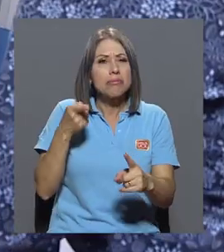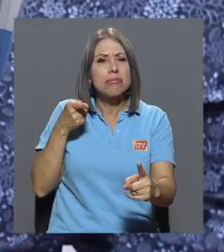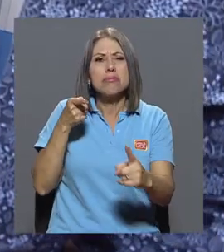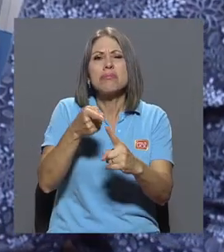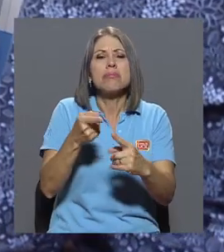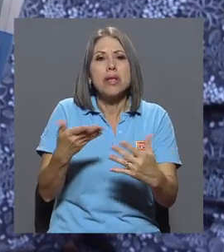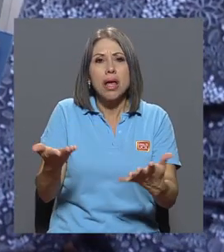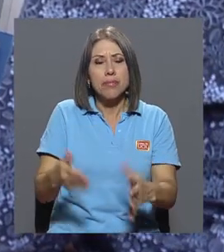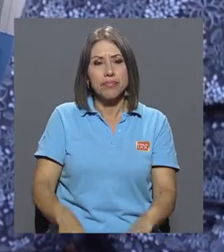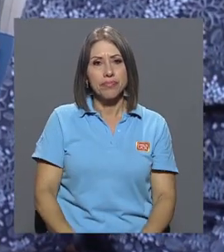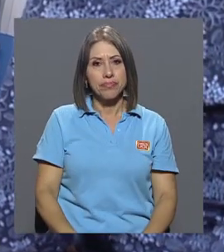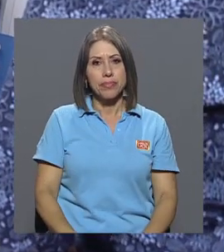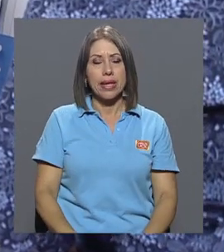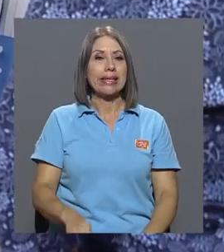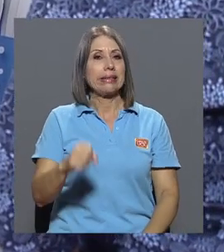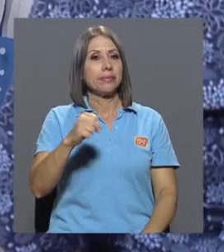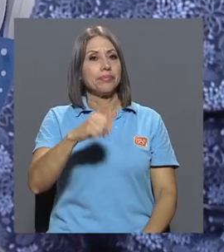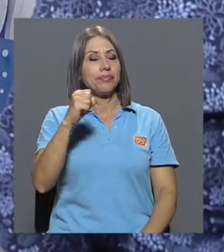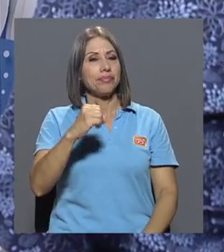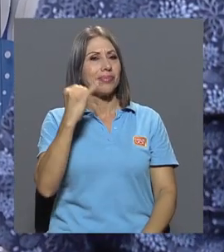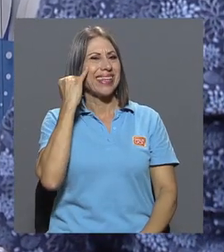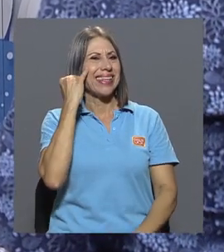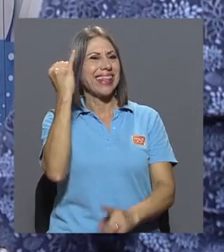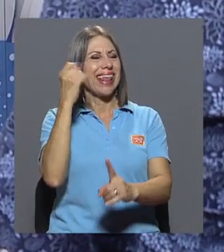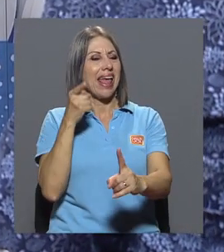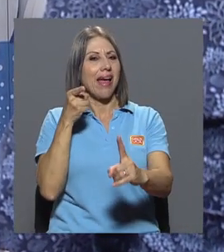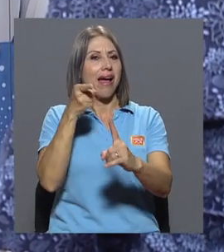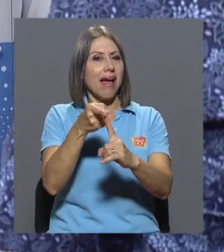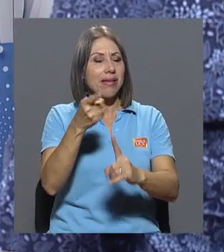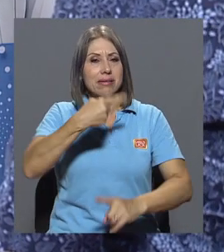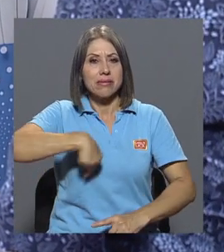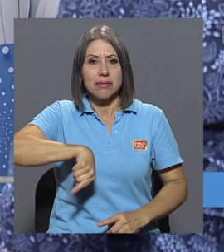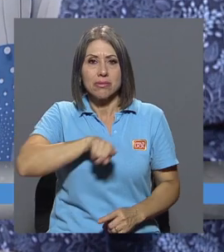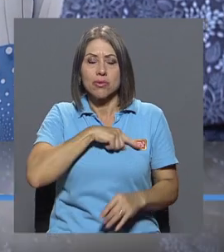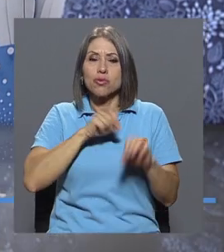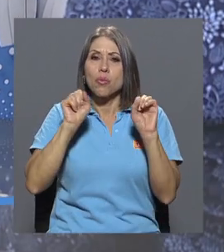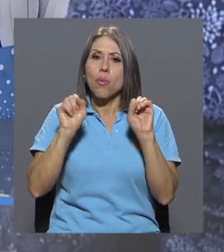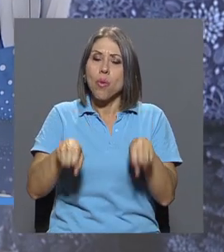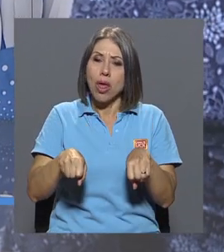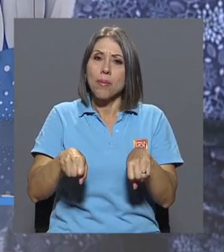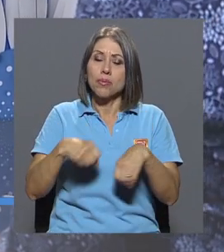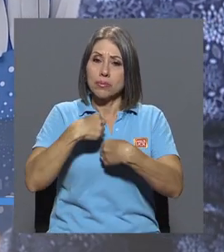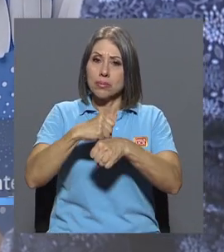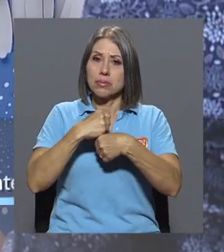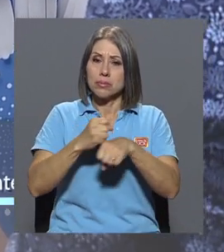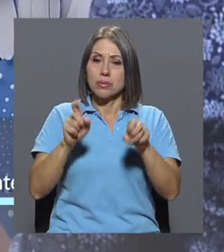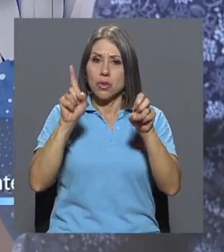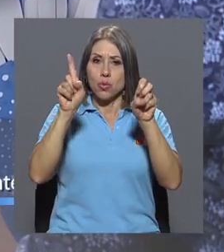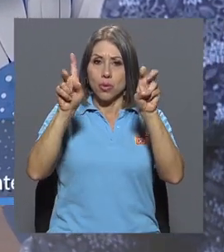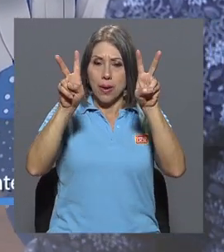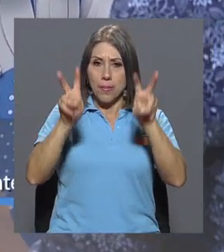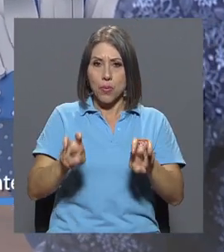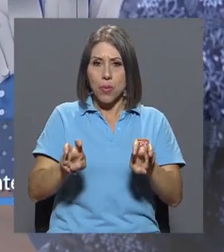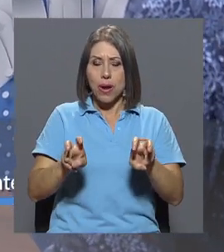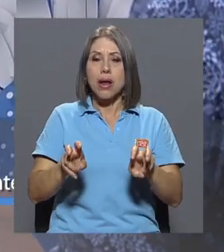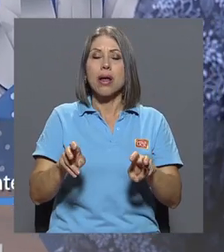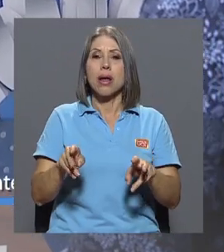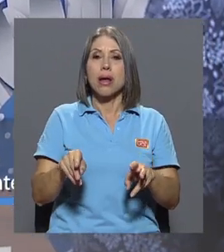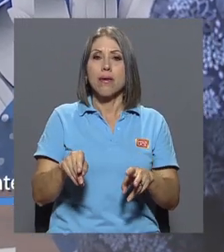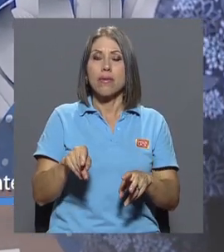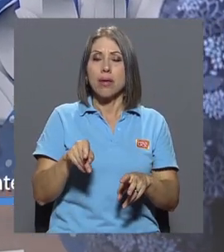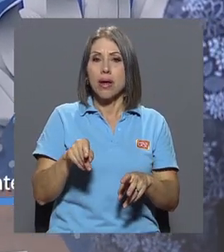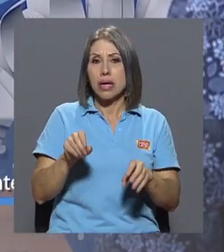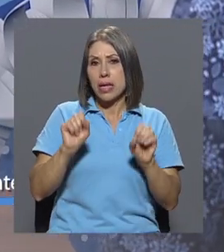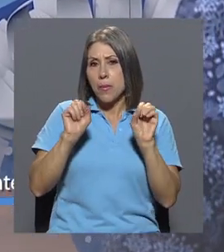si la idea es que nosotros podamos aportar una prueba que pueda